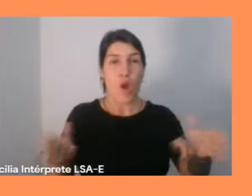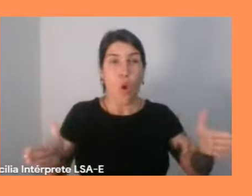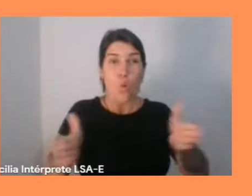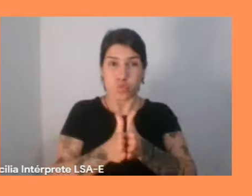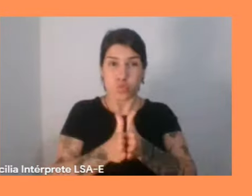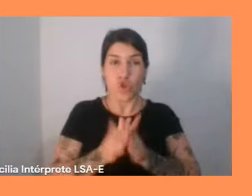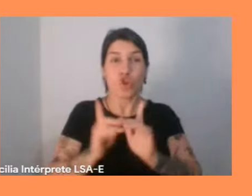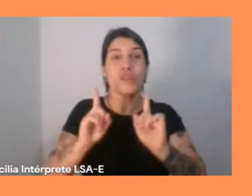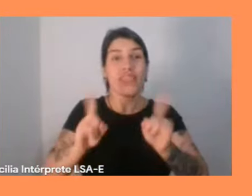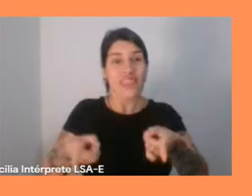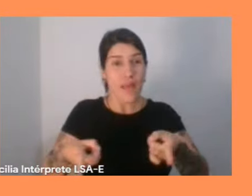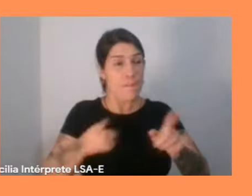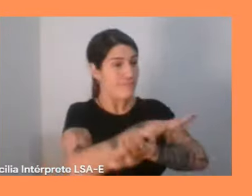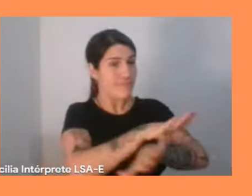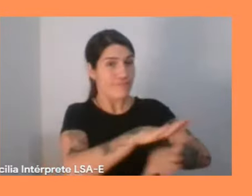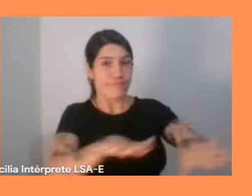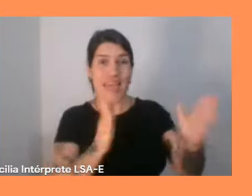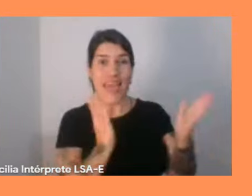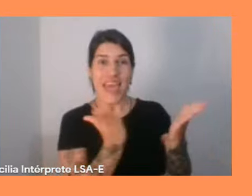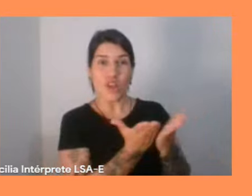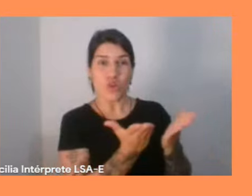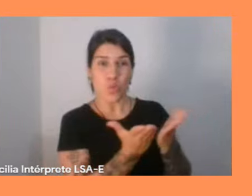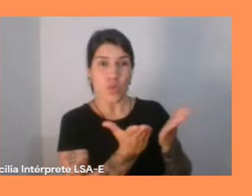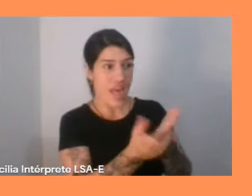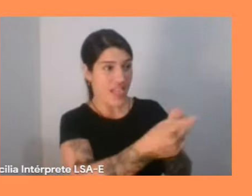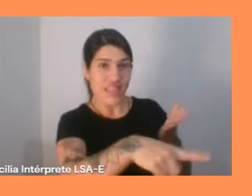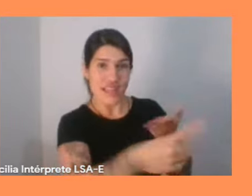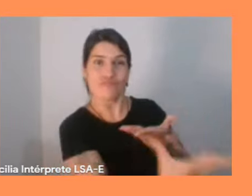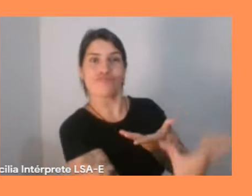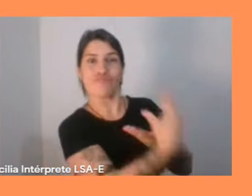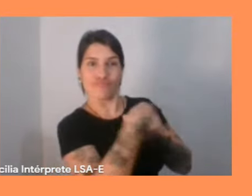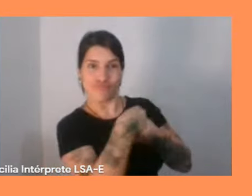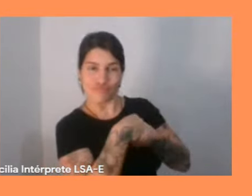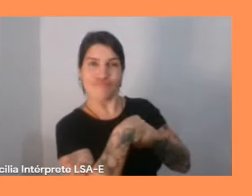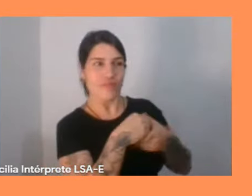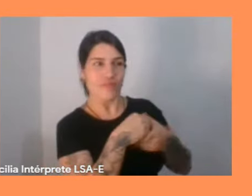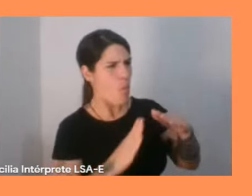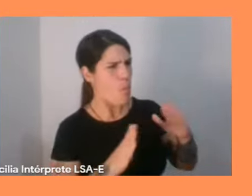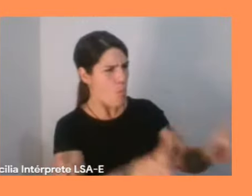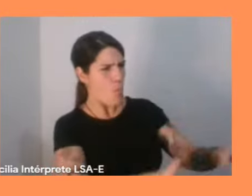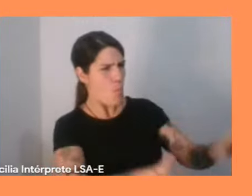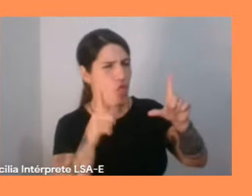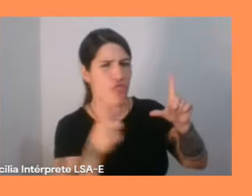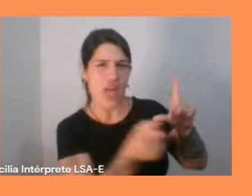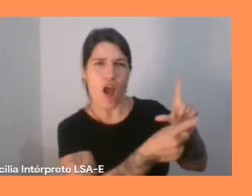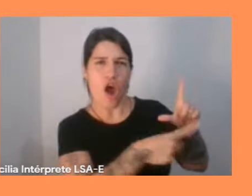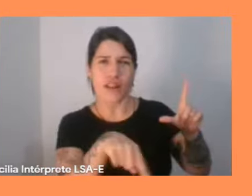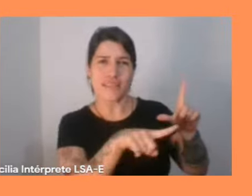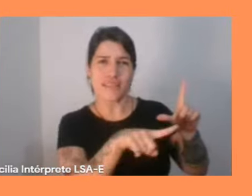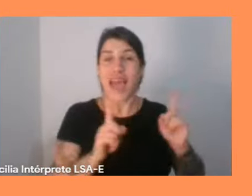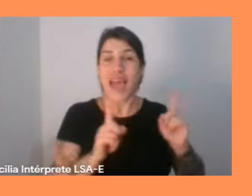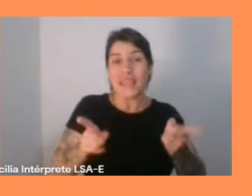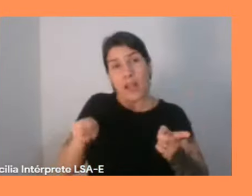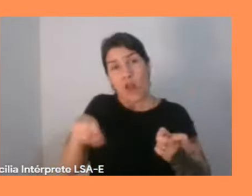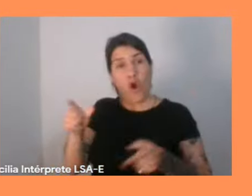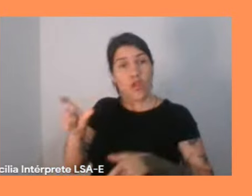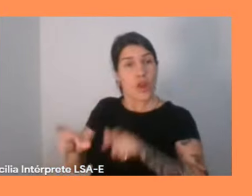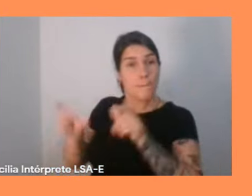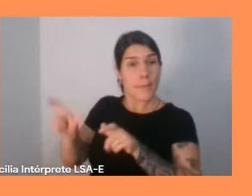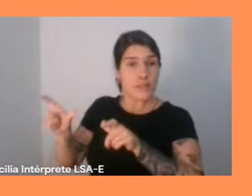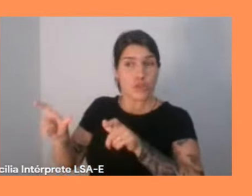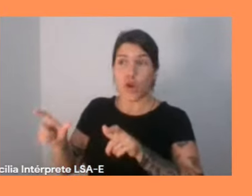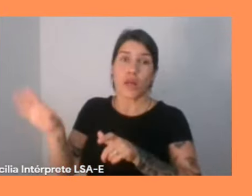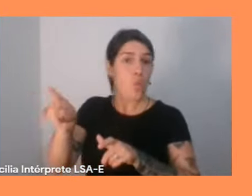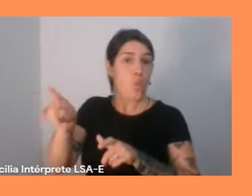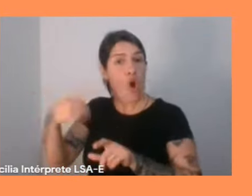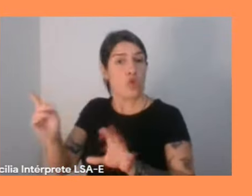ESI y crea puentes hacia otros actores de la comunidad como organizaciones sociales, centros de salud y